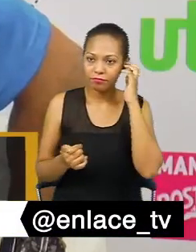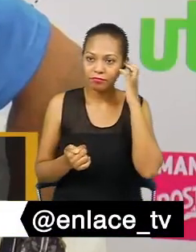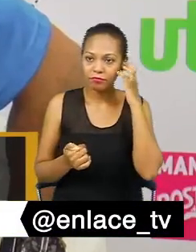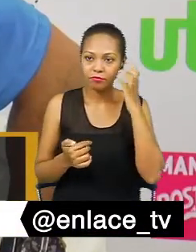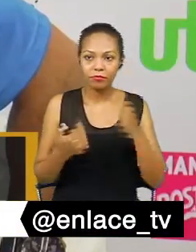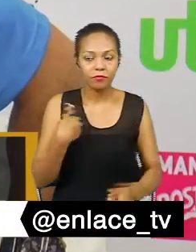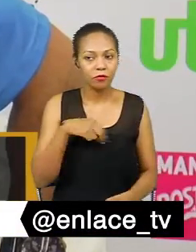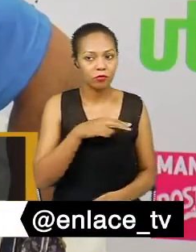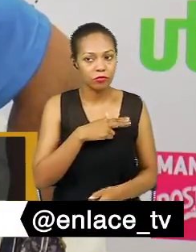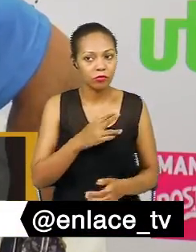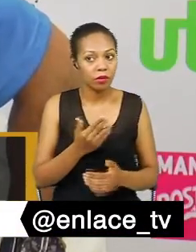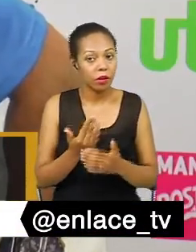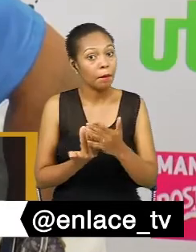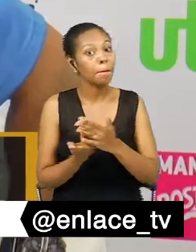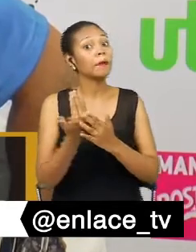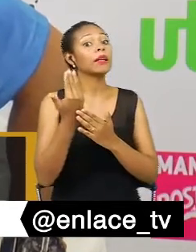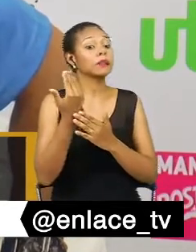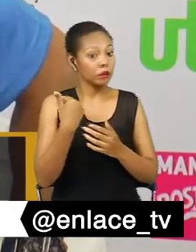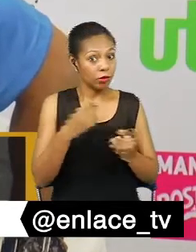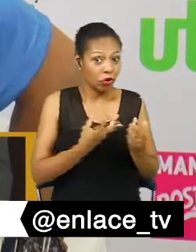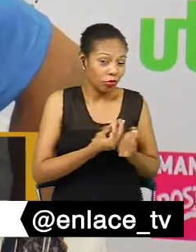desde el inicio intentamos